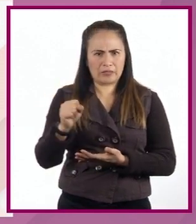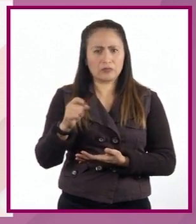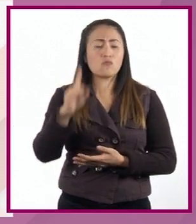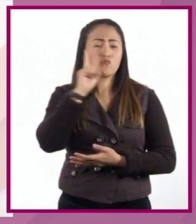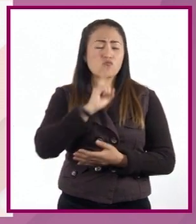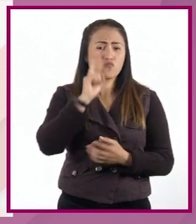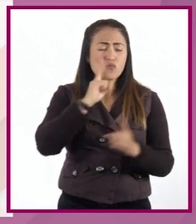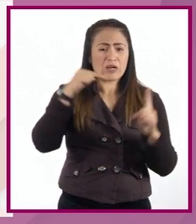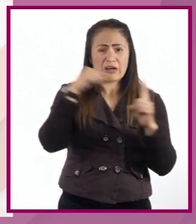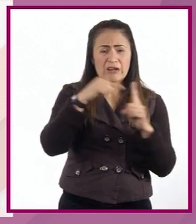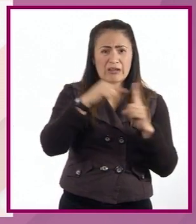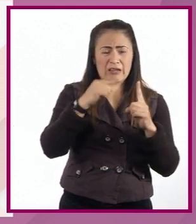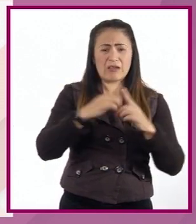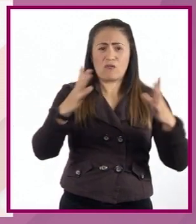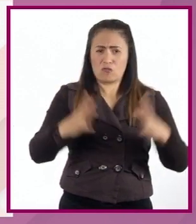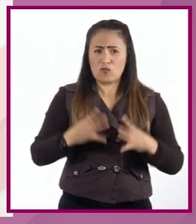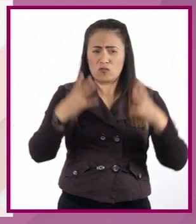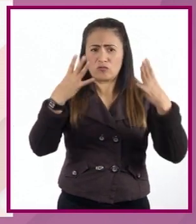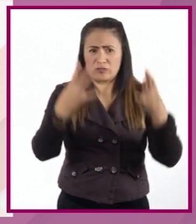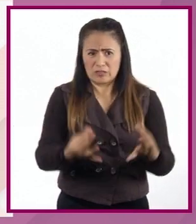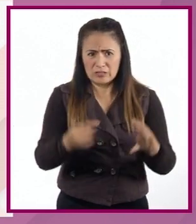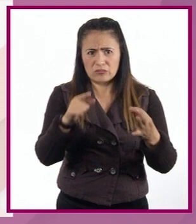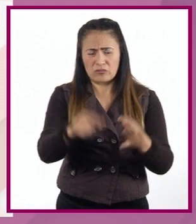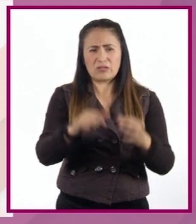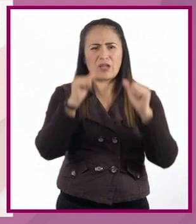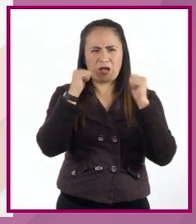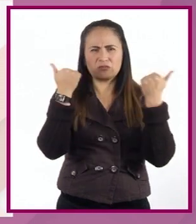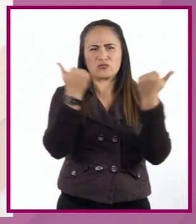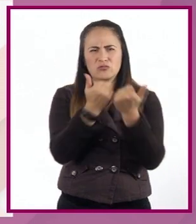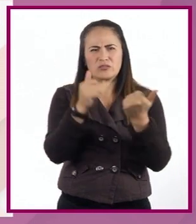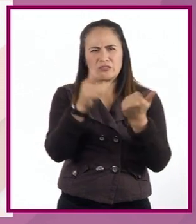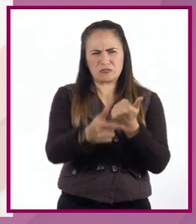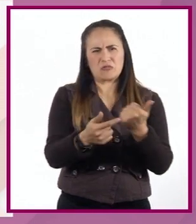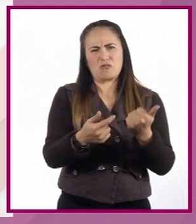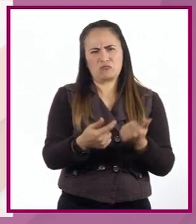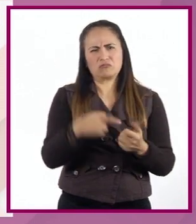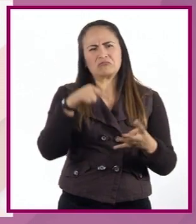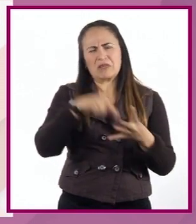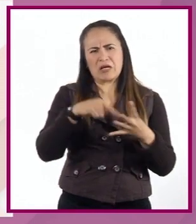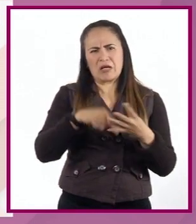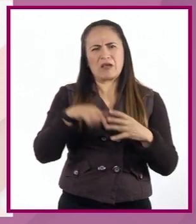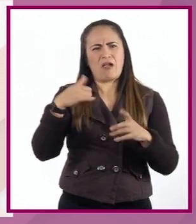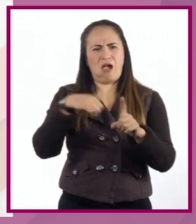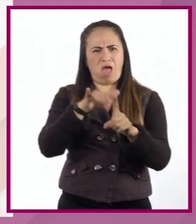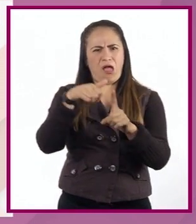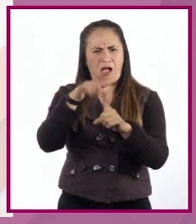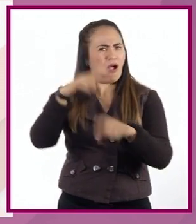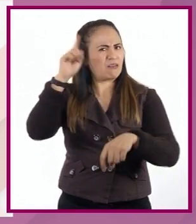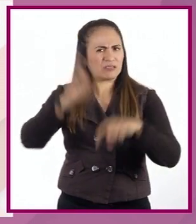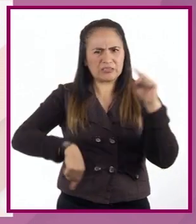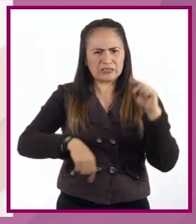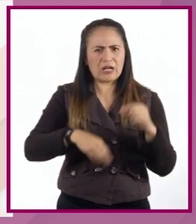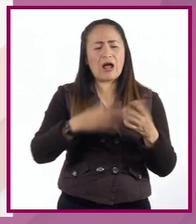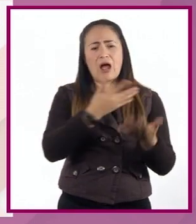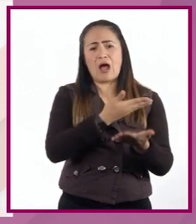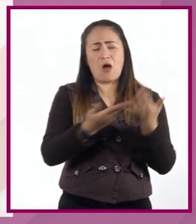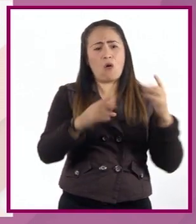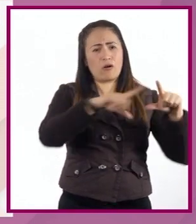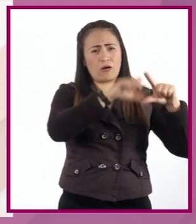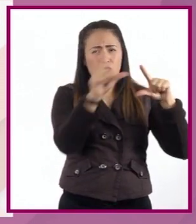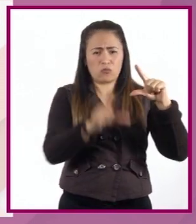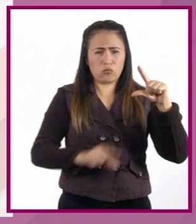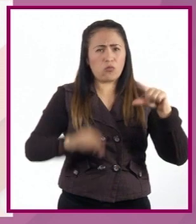bullying, ha creado la Fundación En Movimiento con el objetivo de erradicar el acoso escolar y hoy recorre la República